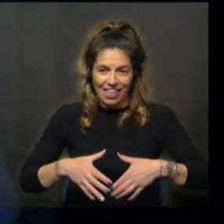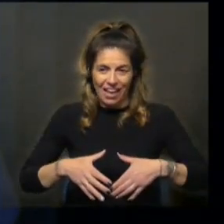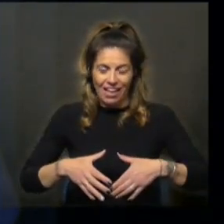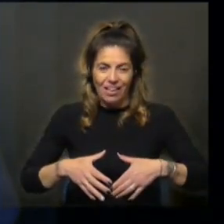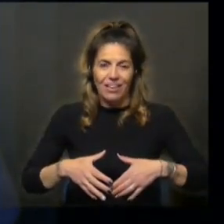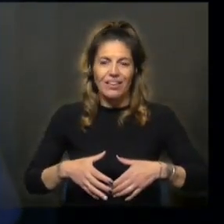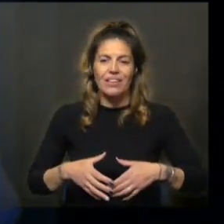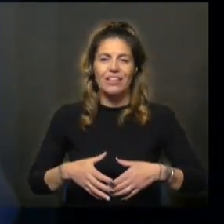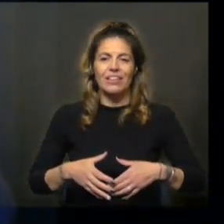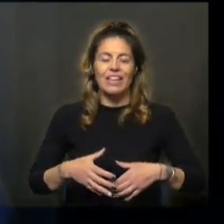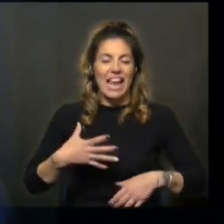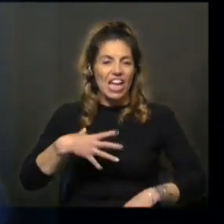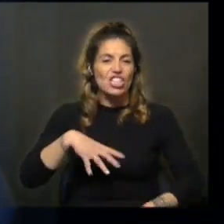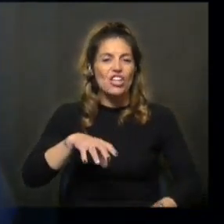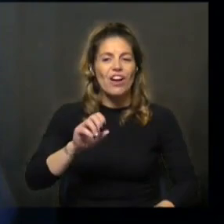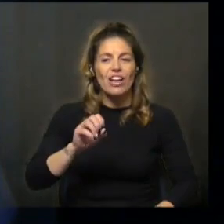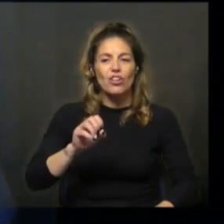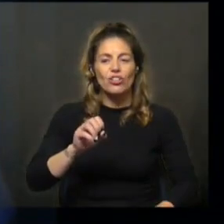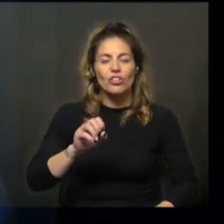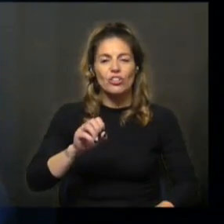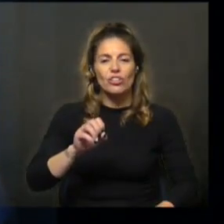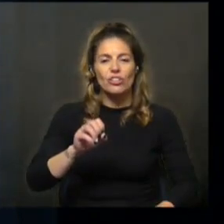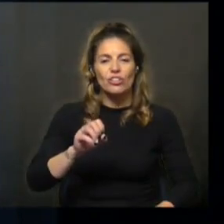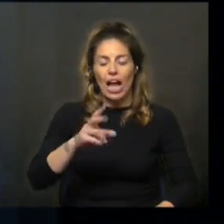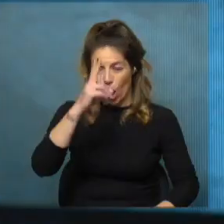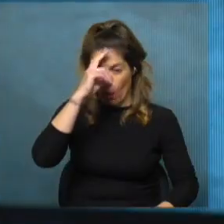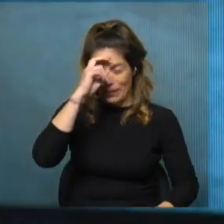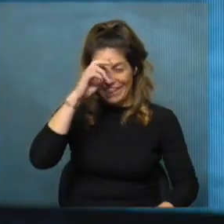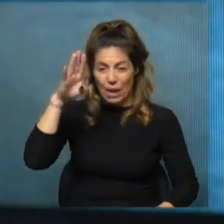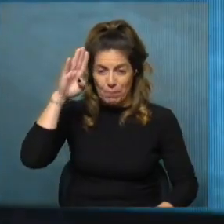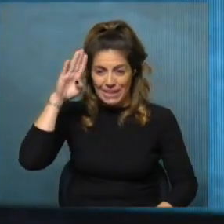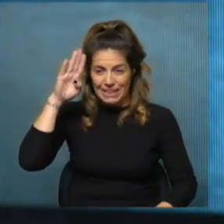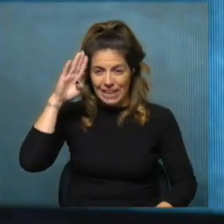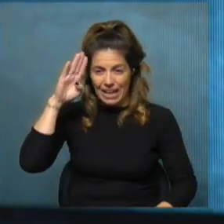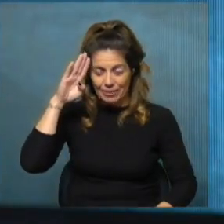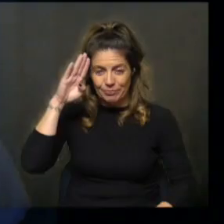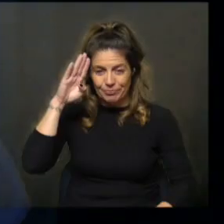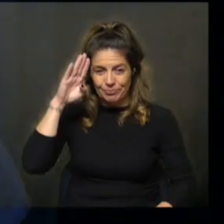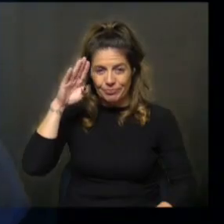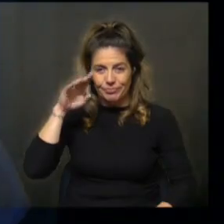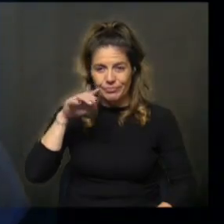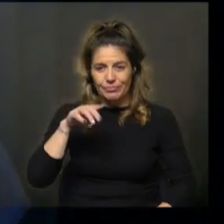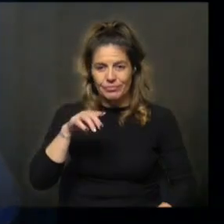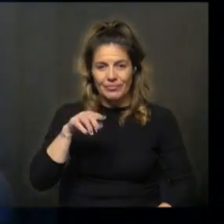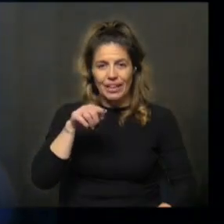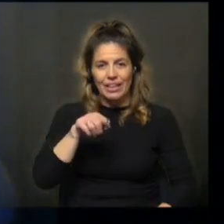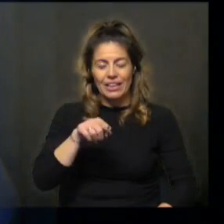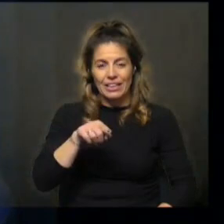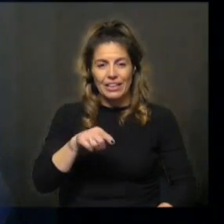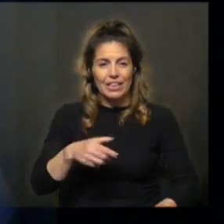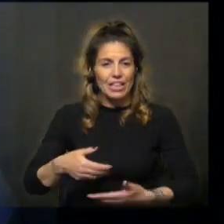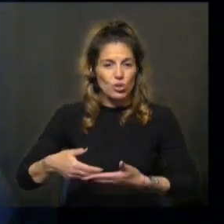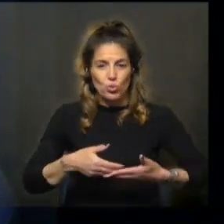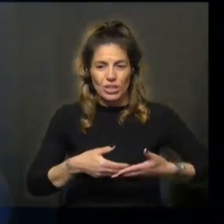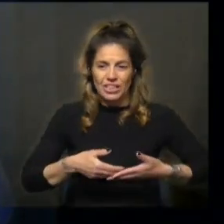que la llevaron a al hospital Militar este y y su niña nació